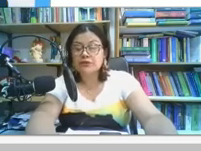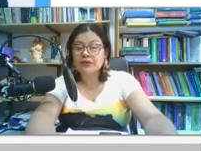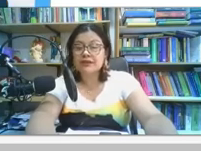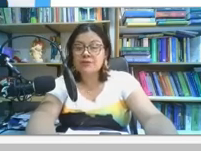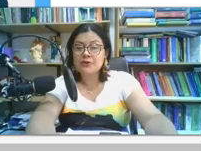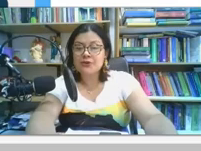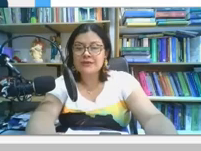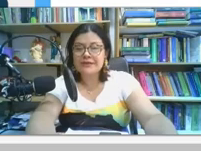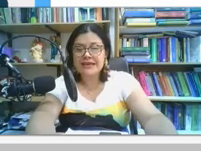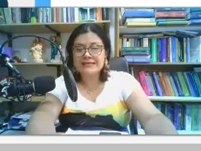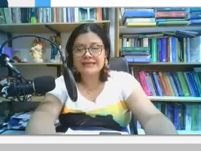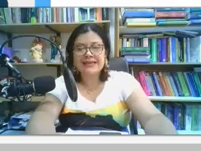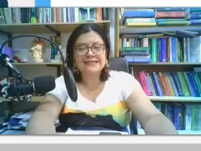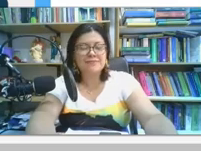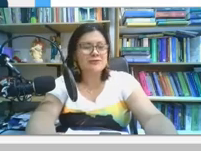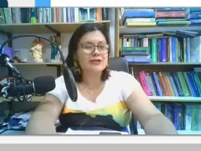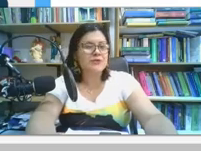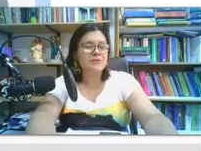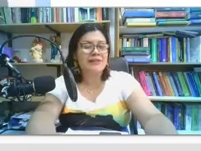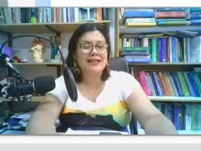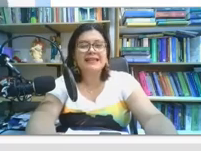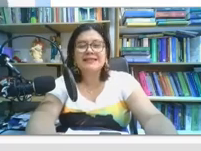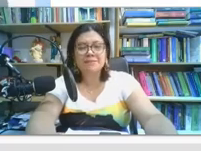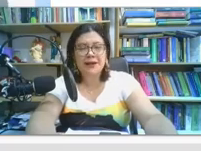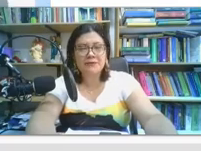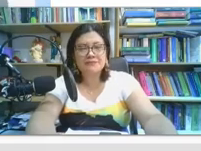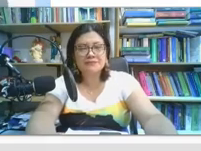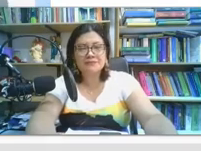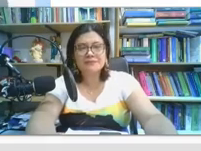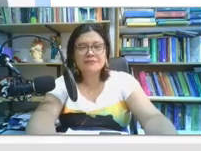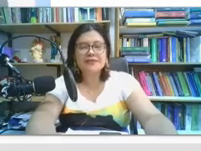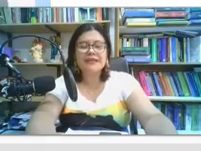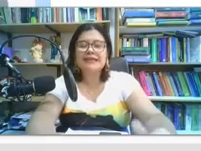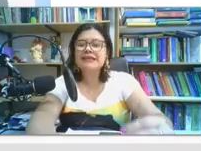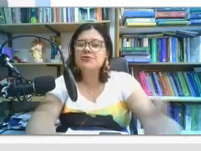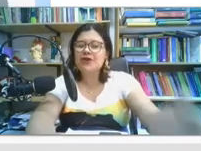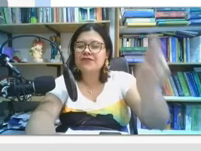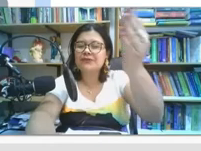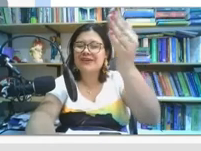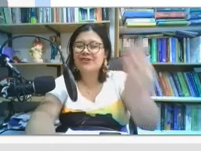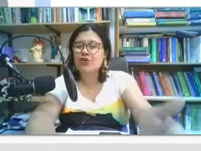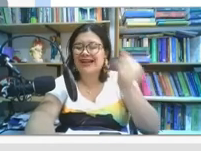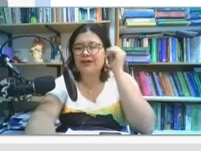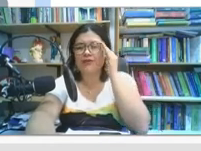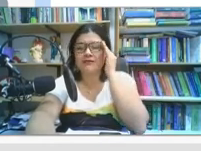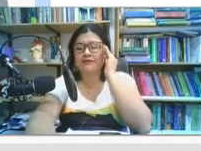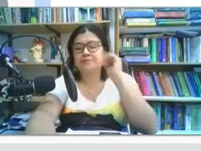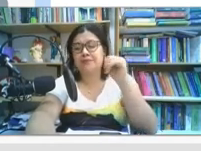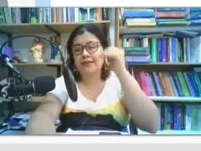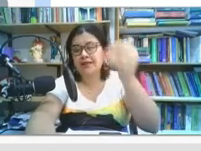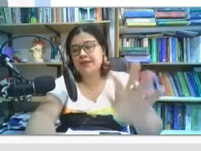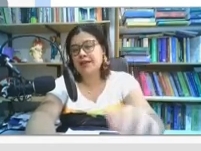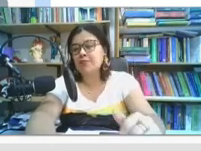en todo el término de experiencia en este proceso realice el pago y no efectúe lo que acabo de hacer